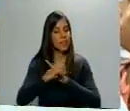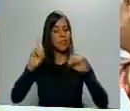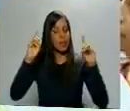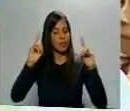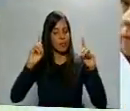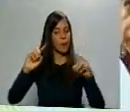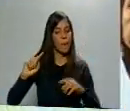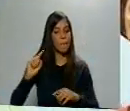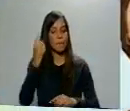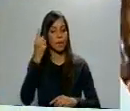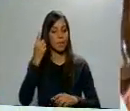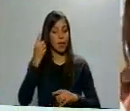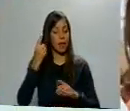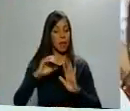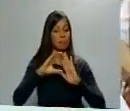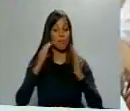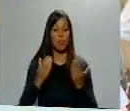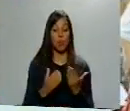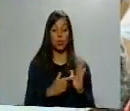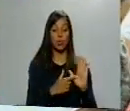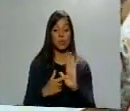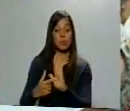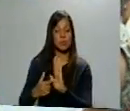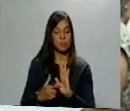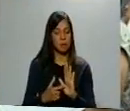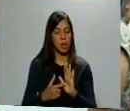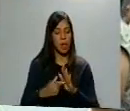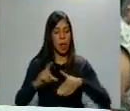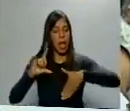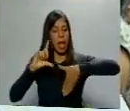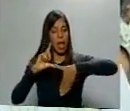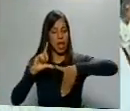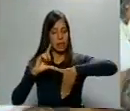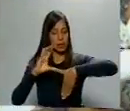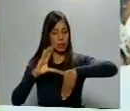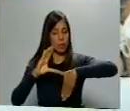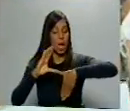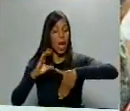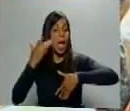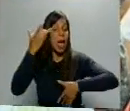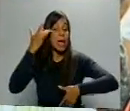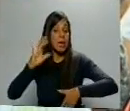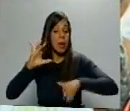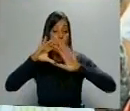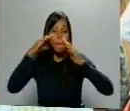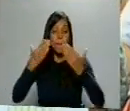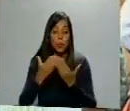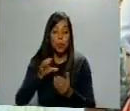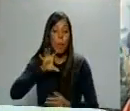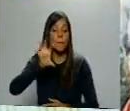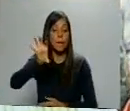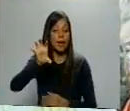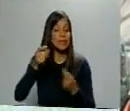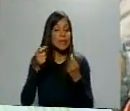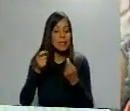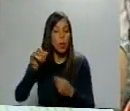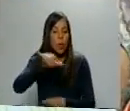inédita del mundo. Digo yo del continente americano, pero yo creo que en ninguna parte del mundo hay una